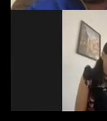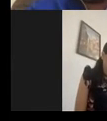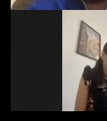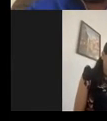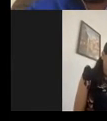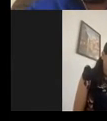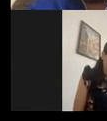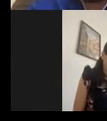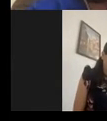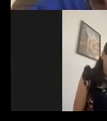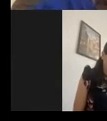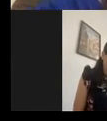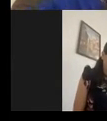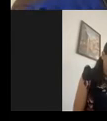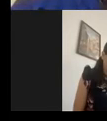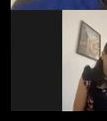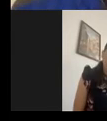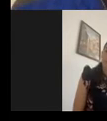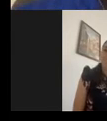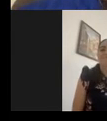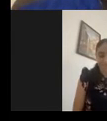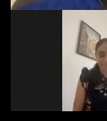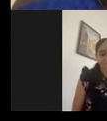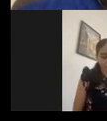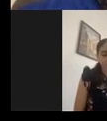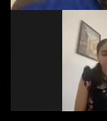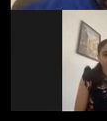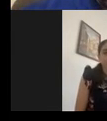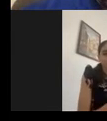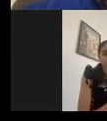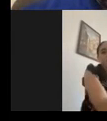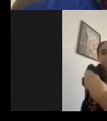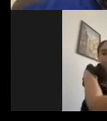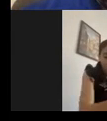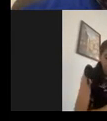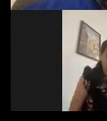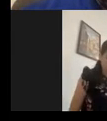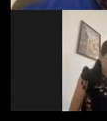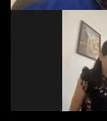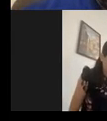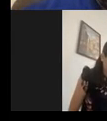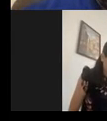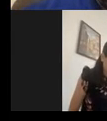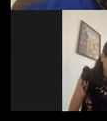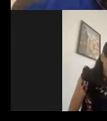en algunas cuestiones a la cabecera municipal. En el tema del uso del transporte no